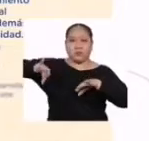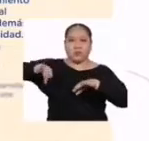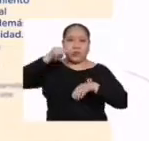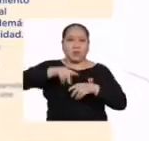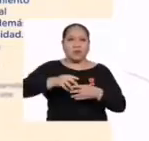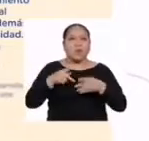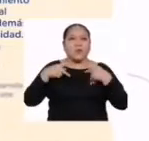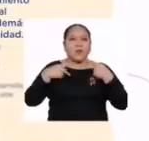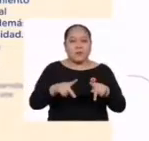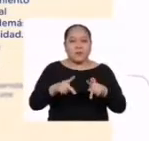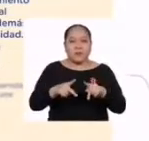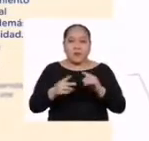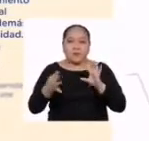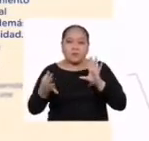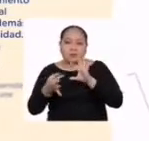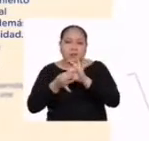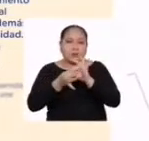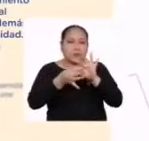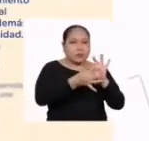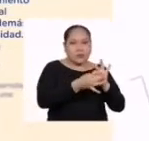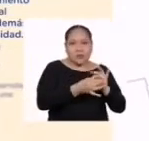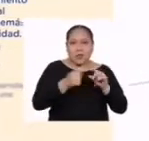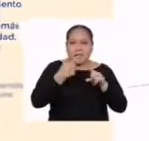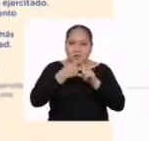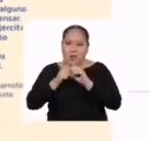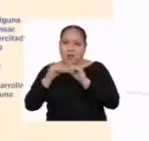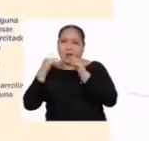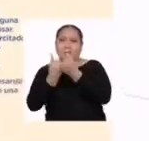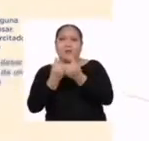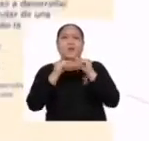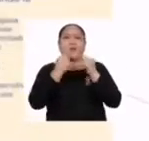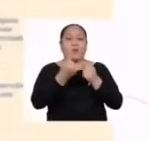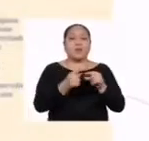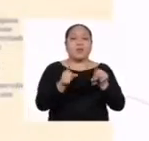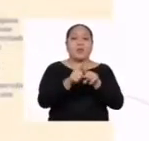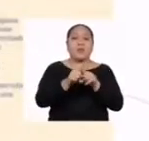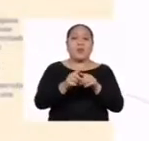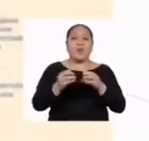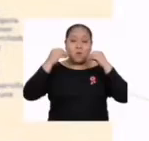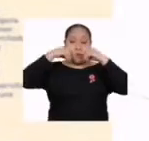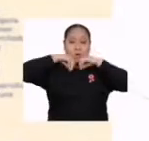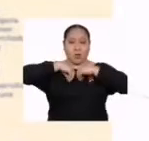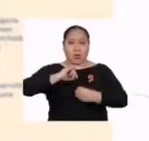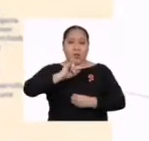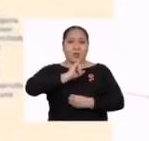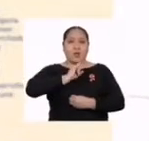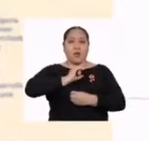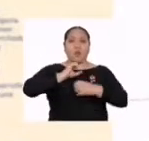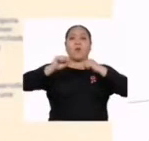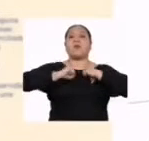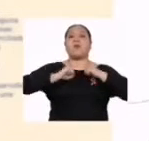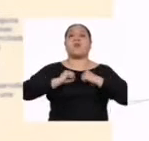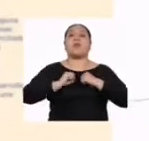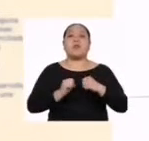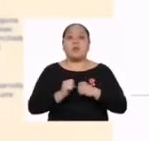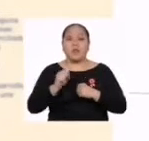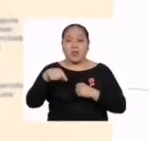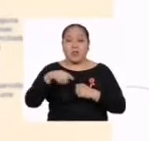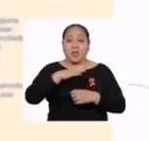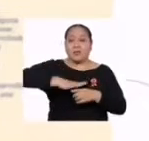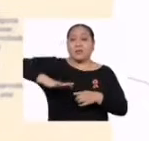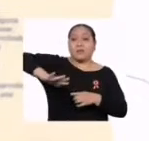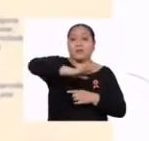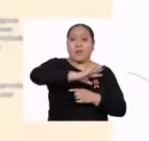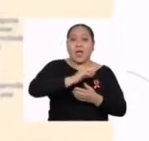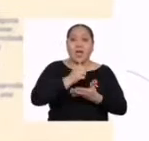permite entablar relaciones con grupos coetáneos y formar la identidad. El movimiento y el deporte en el ambiente ayuda a las